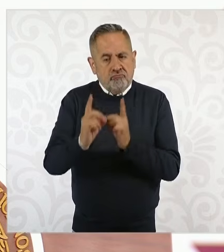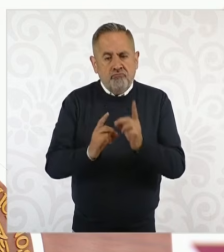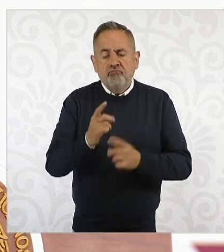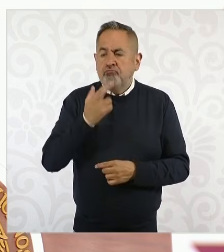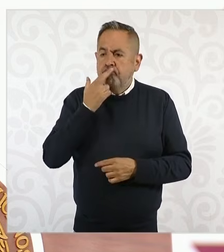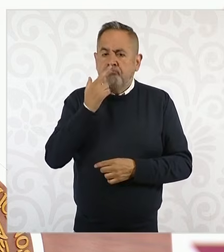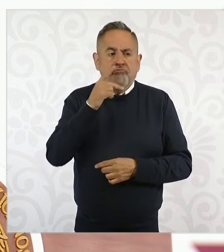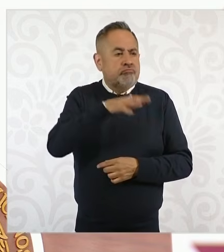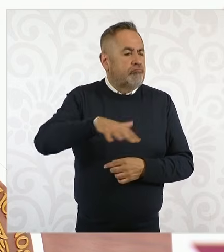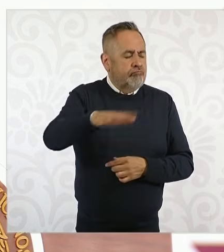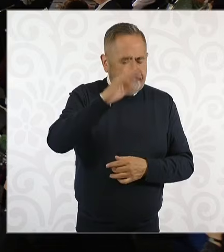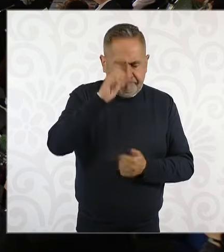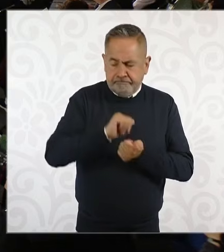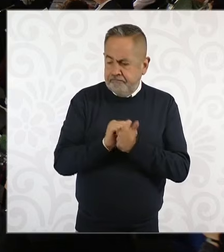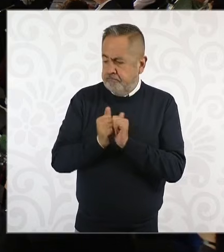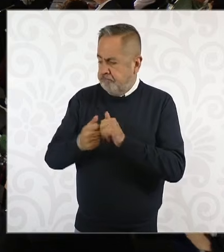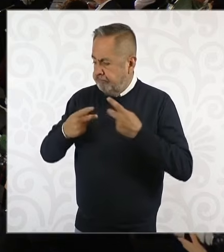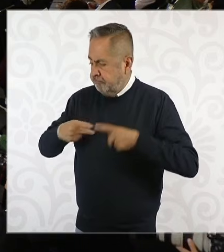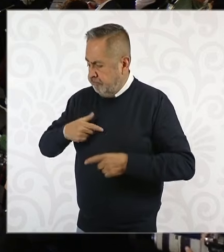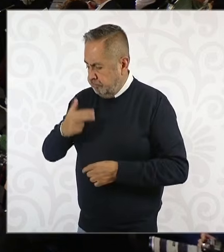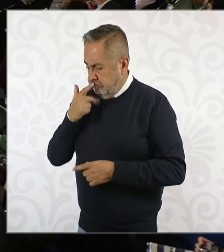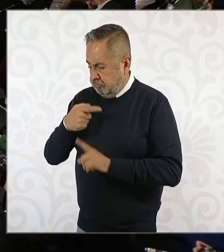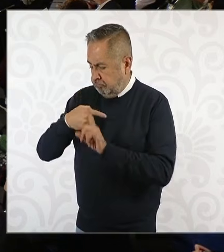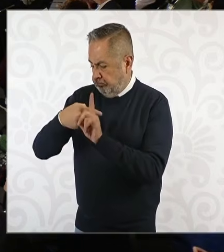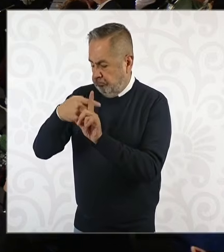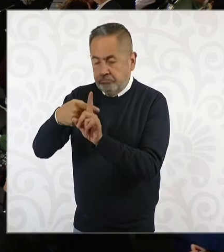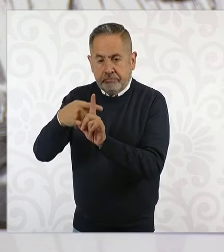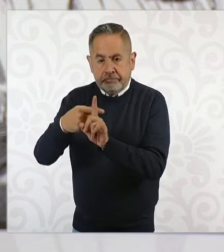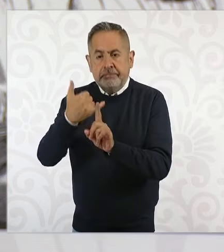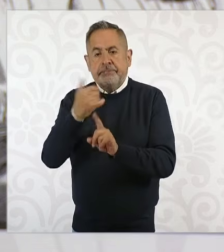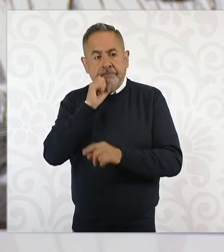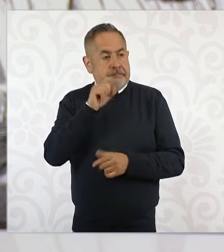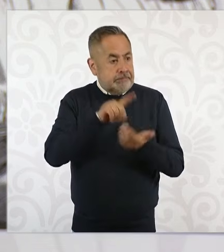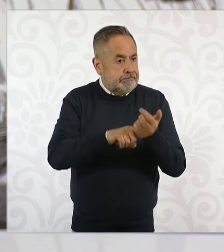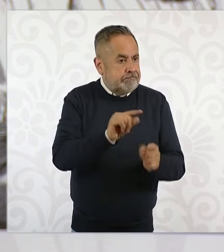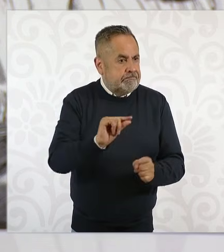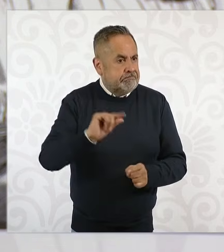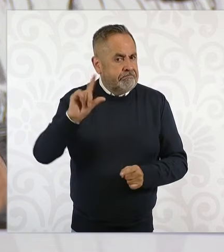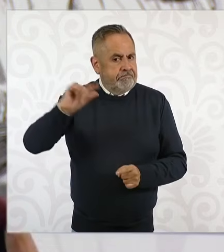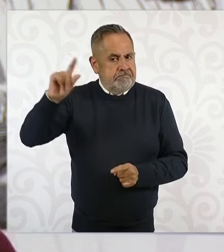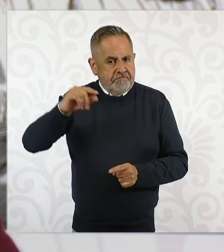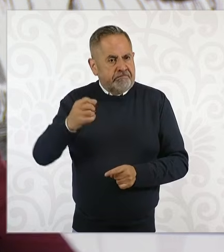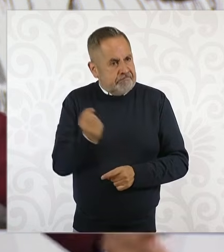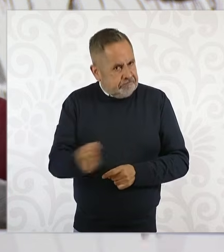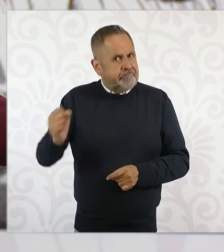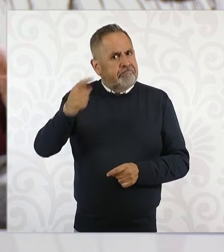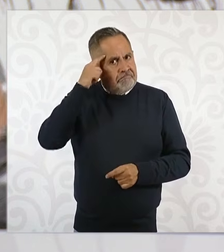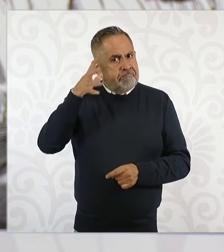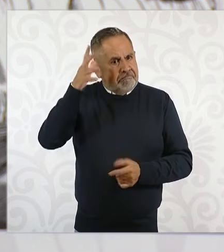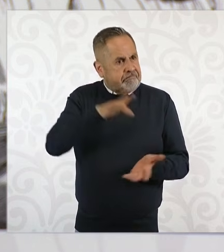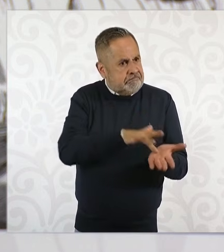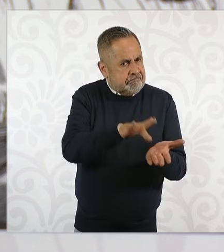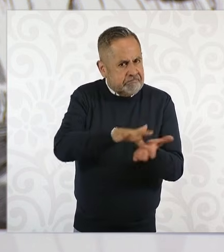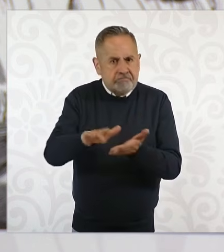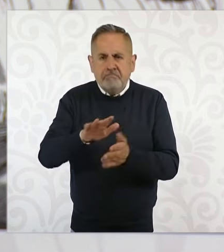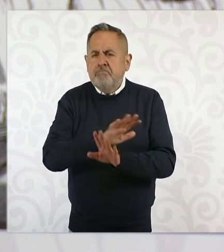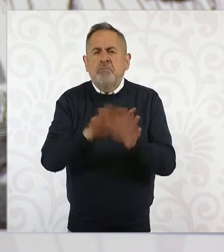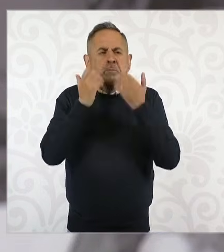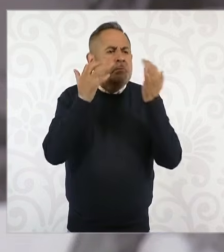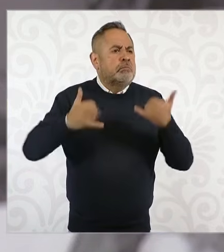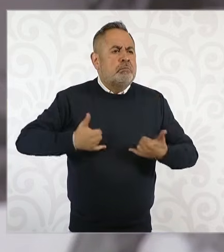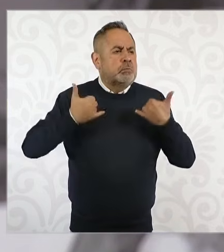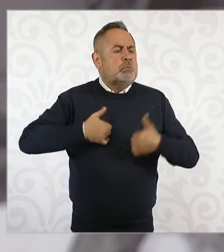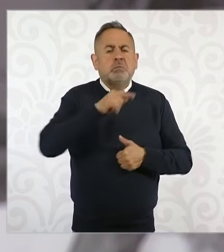mejorar a las personas y también en términos profesionales, que ayudemos a que cualquier joven de